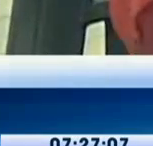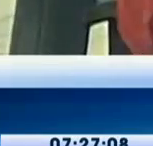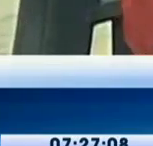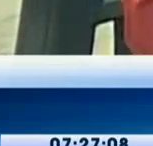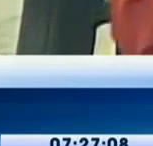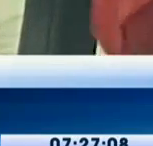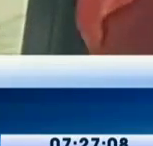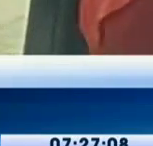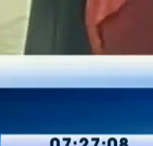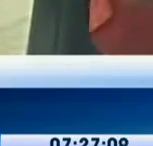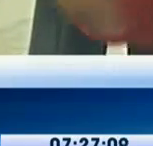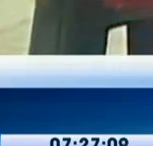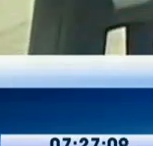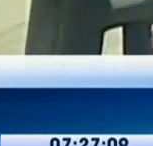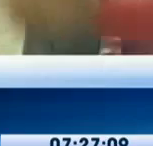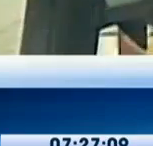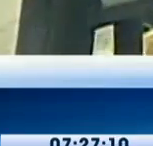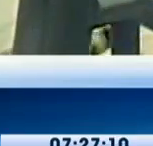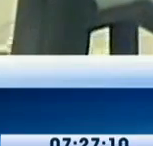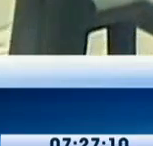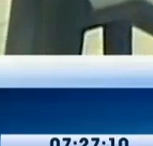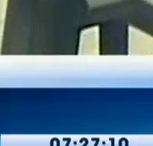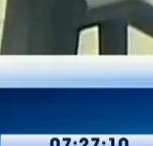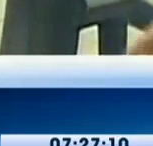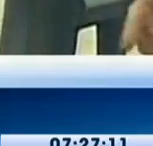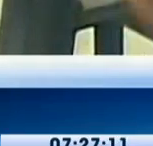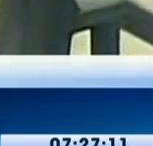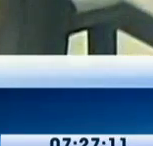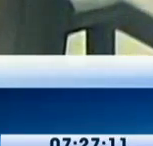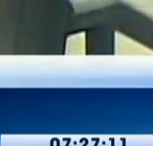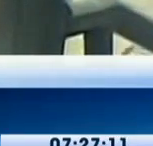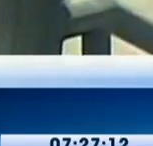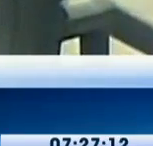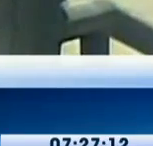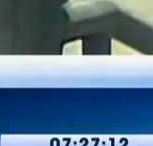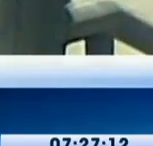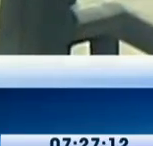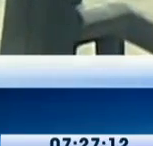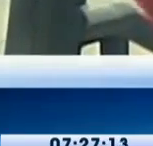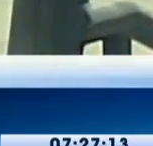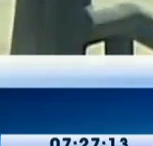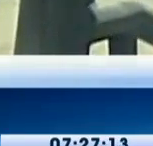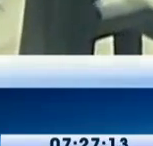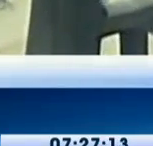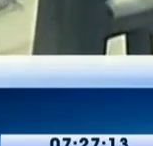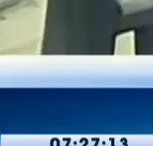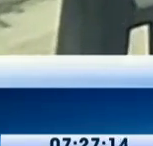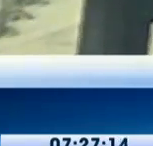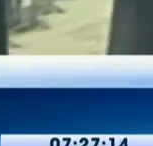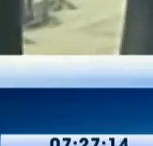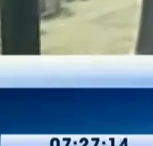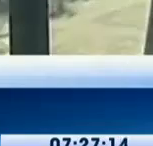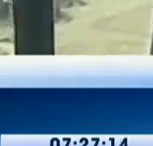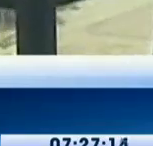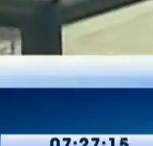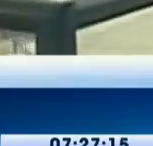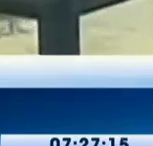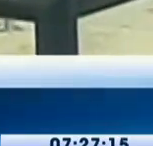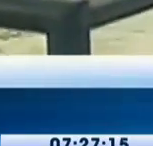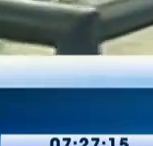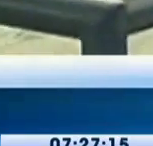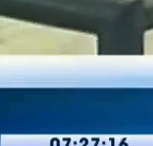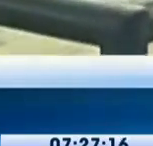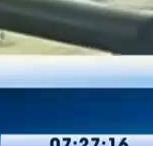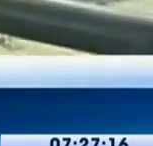un poco. Antes les cuento que estoy ubicado sobre el paso peatonal que atraviesa la Avenida de las Américas a la altura del antiguo cuartel Modelo. En